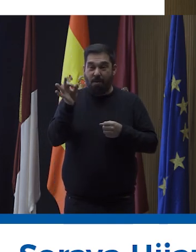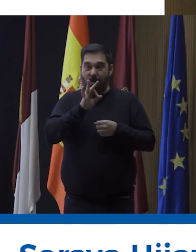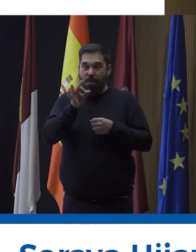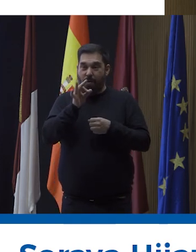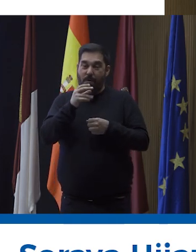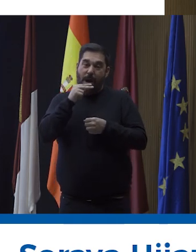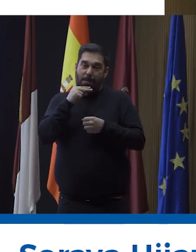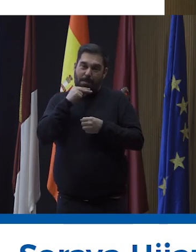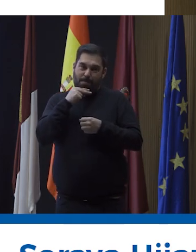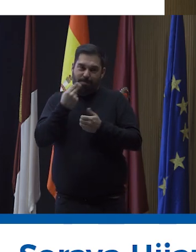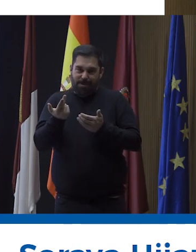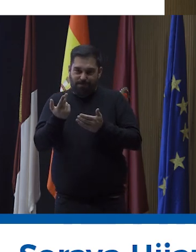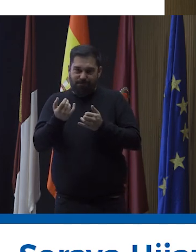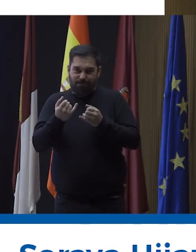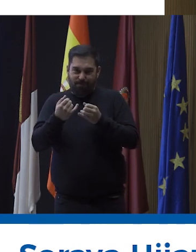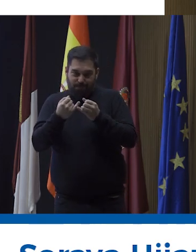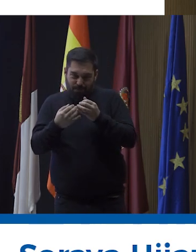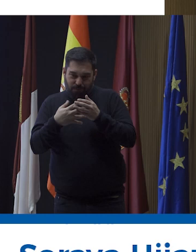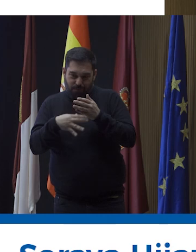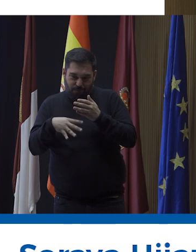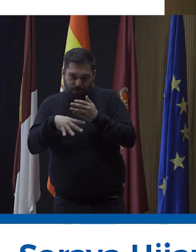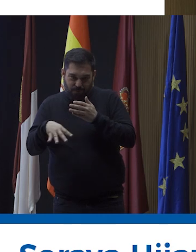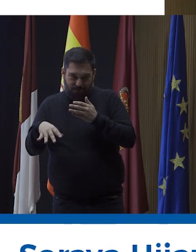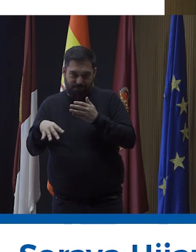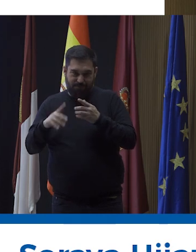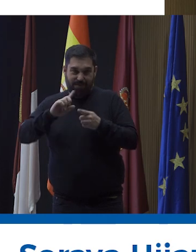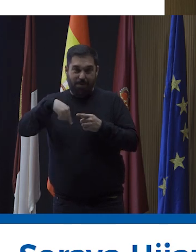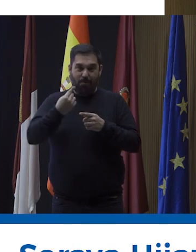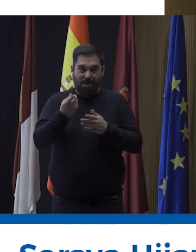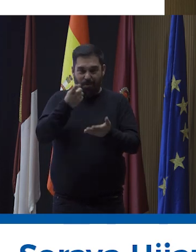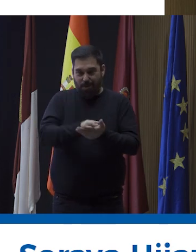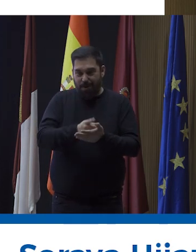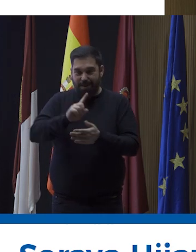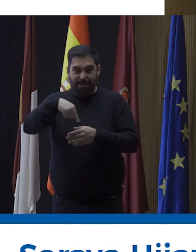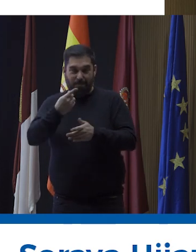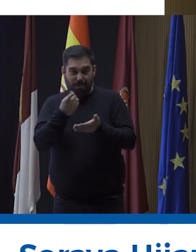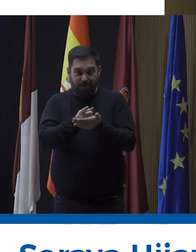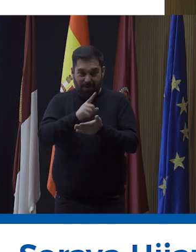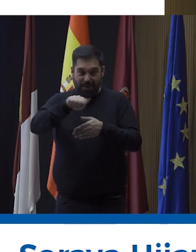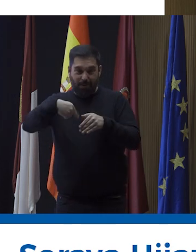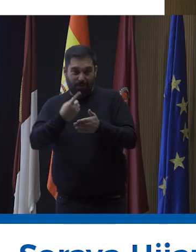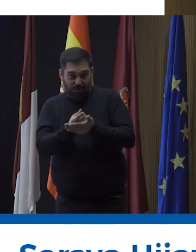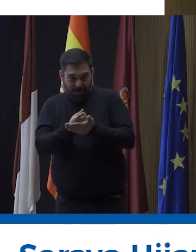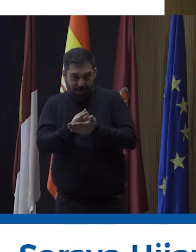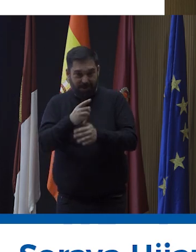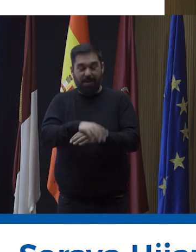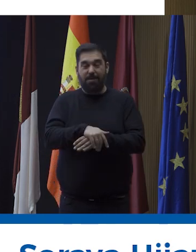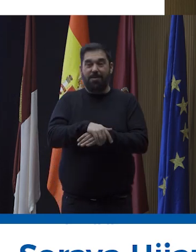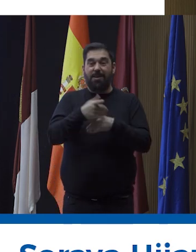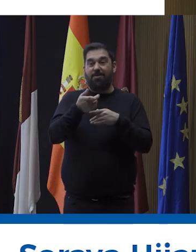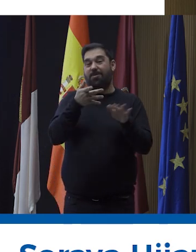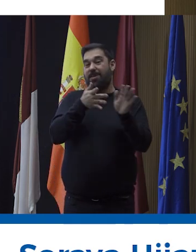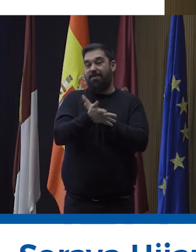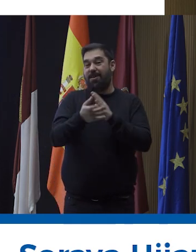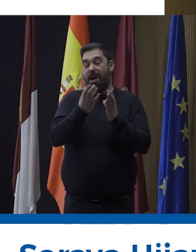de orina. Y esto al rato vuelve otra vez a pasar. Y al ratito vuelve otra vez a pasar, ¿vale? Y es lo que sucede en la